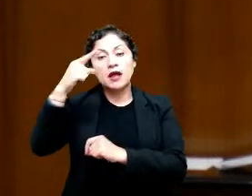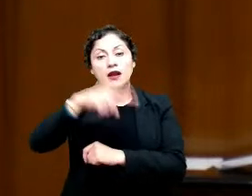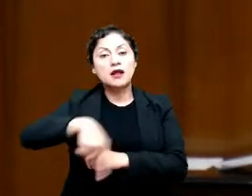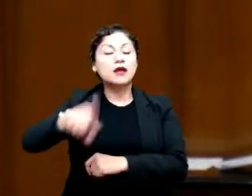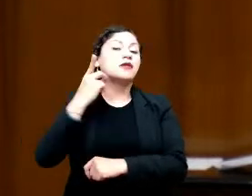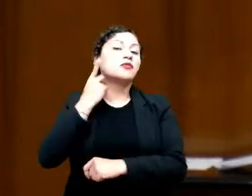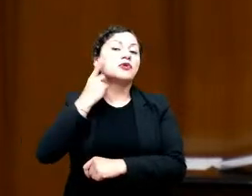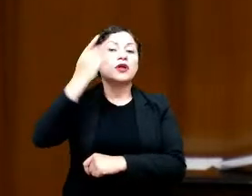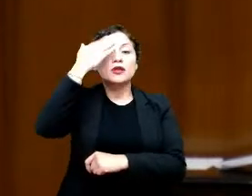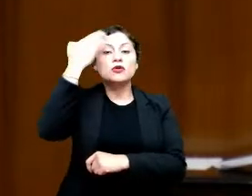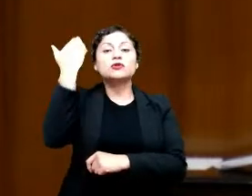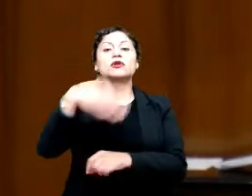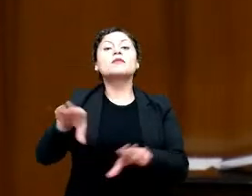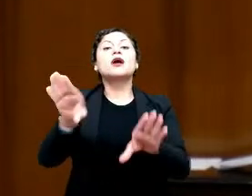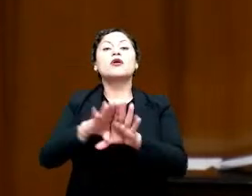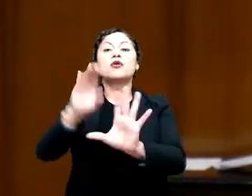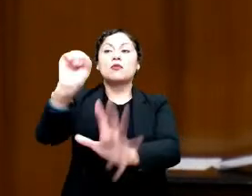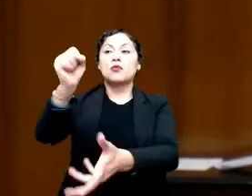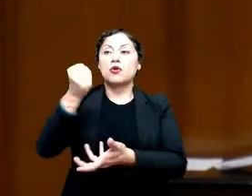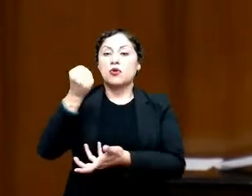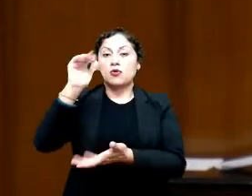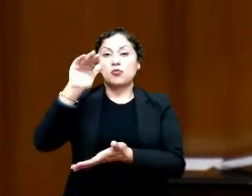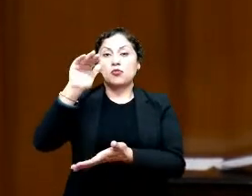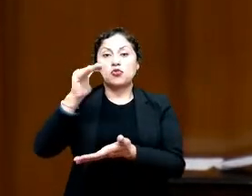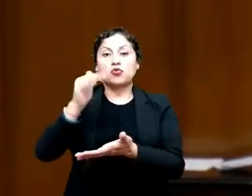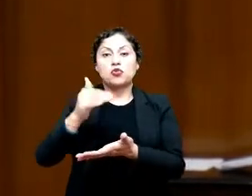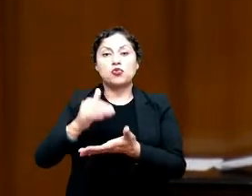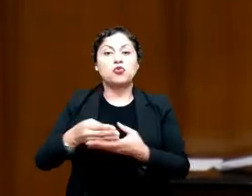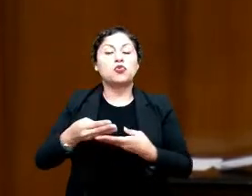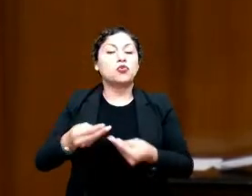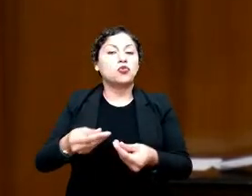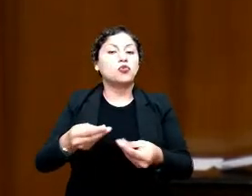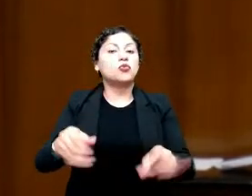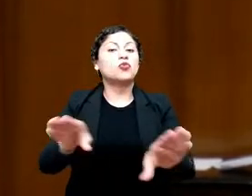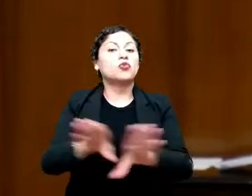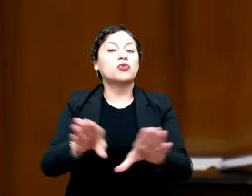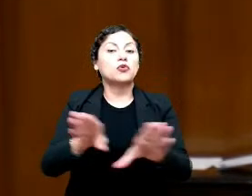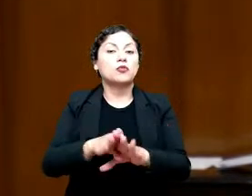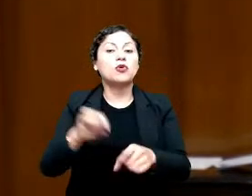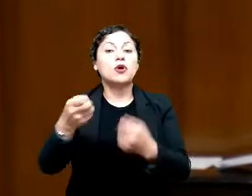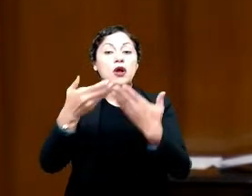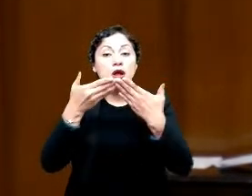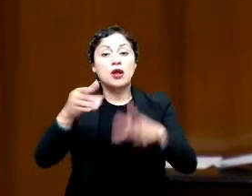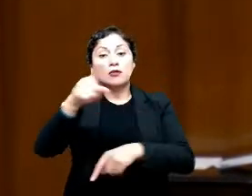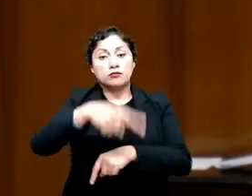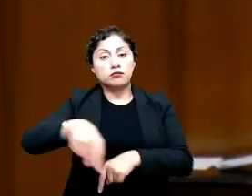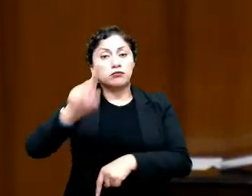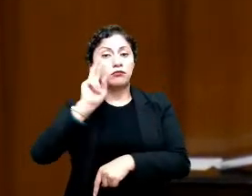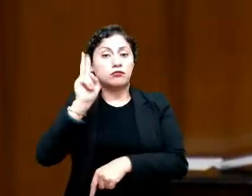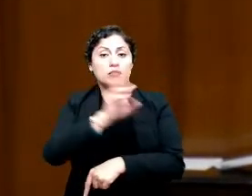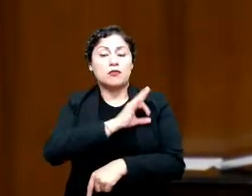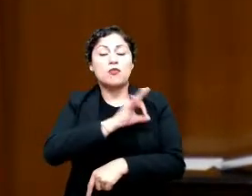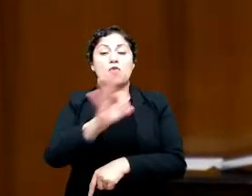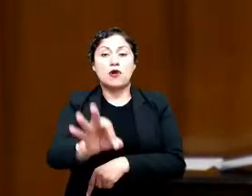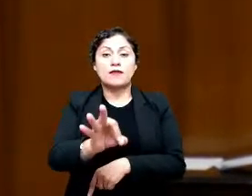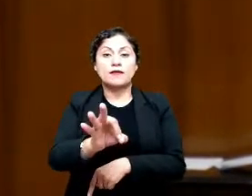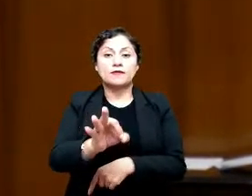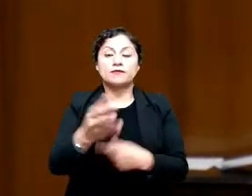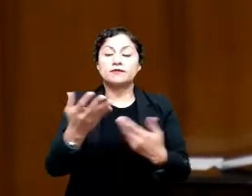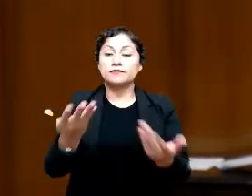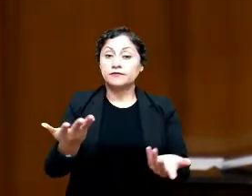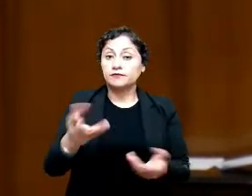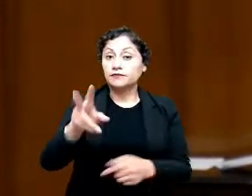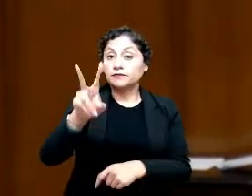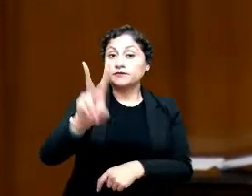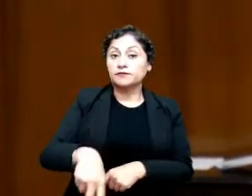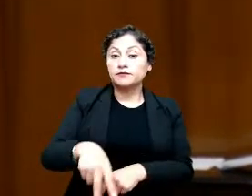recursos financieros. Los padrones son públicos y disponibles para su consulta y de ninguna manera se